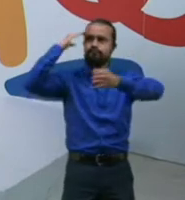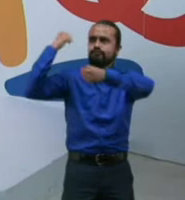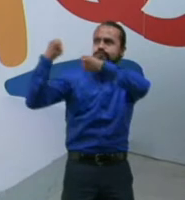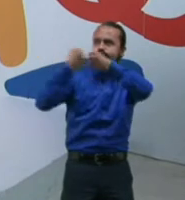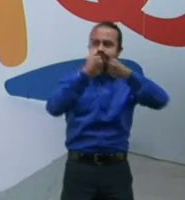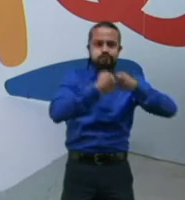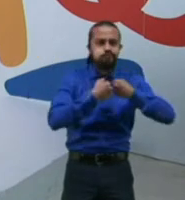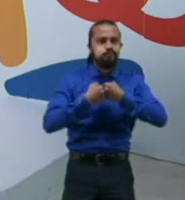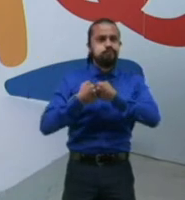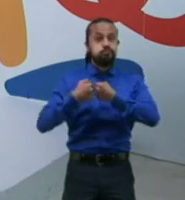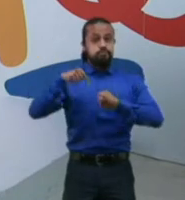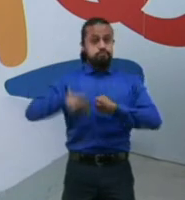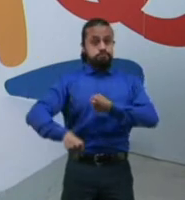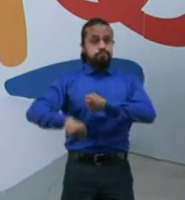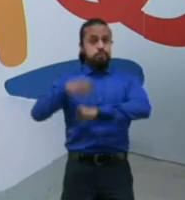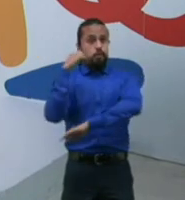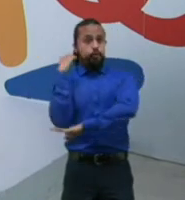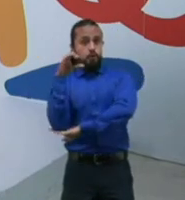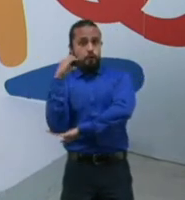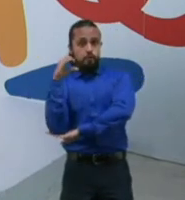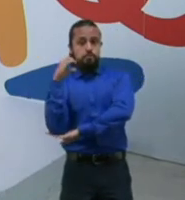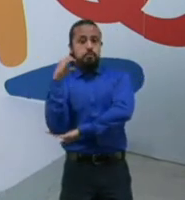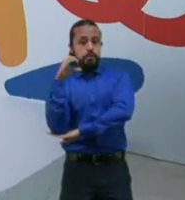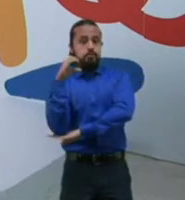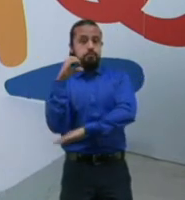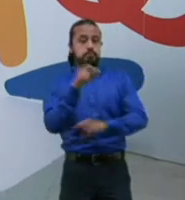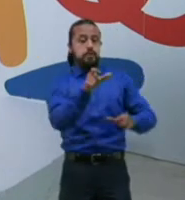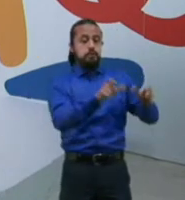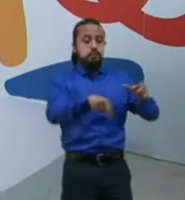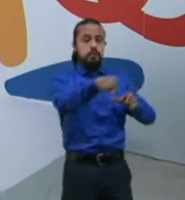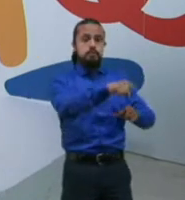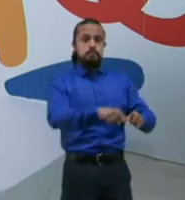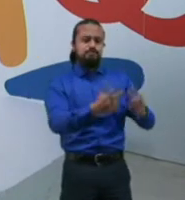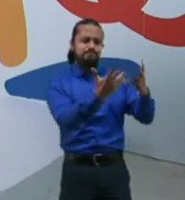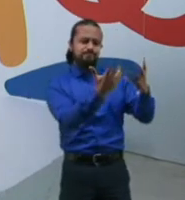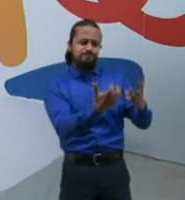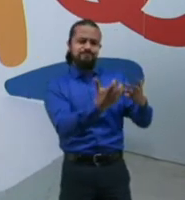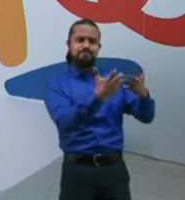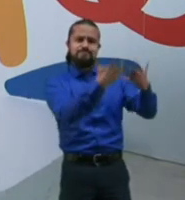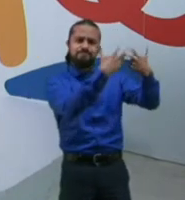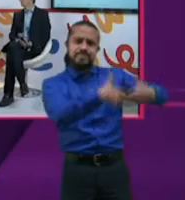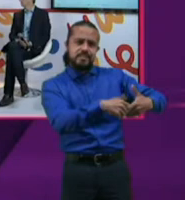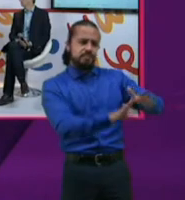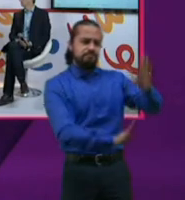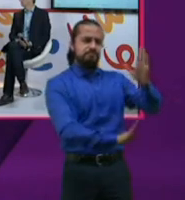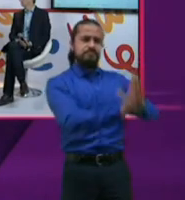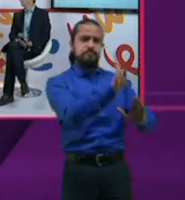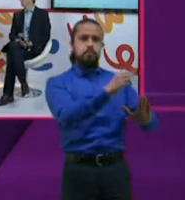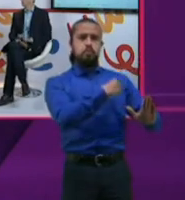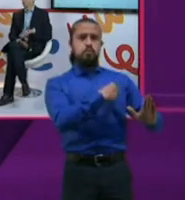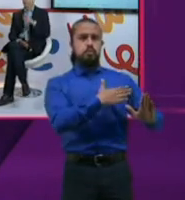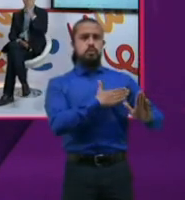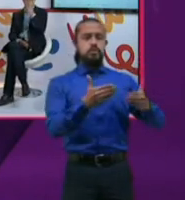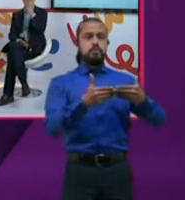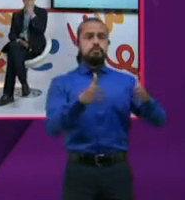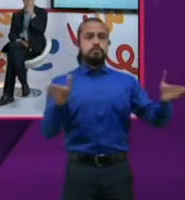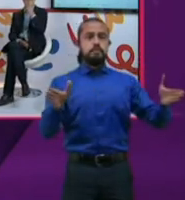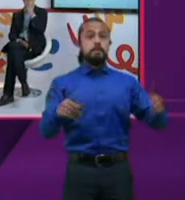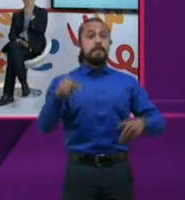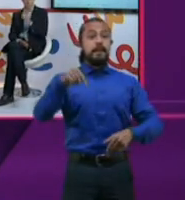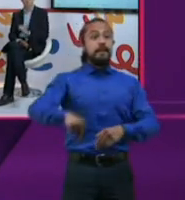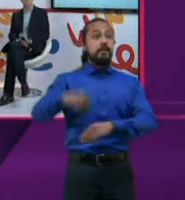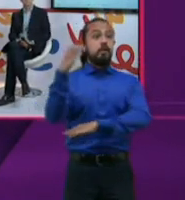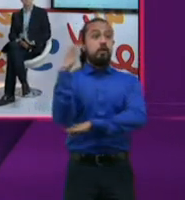que nuestro país y nuestros emprendedores tengan más oportunidades colombia es el tercer hub de innovación